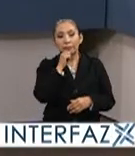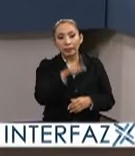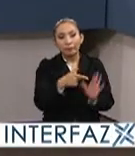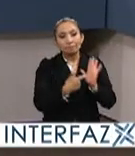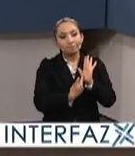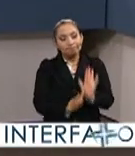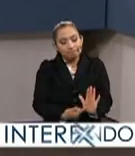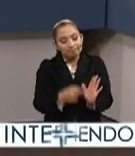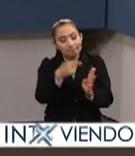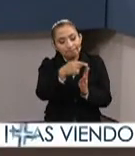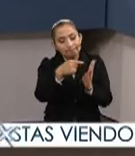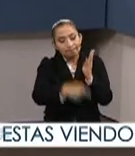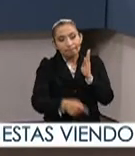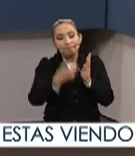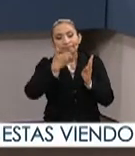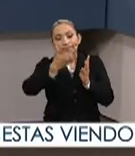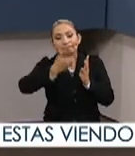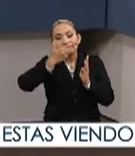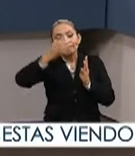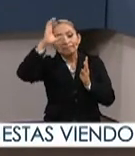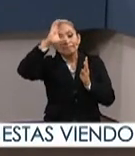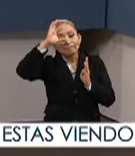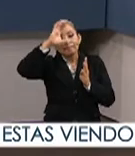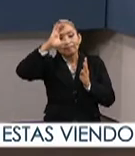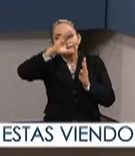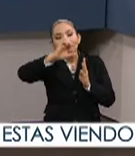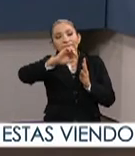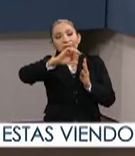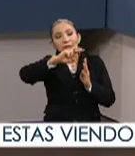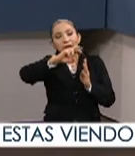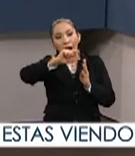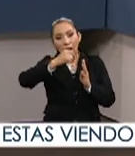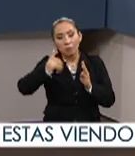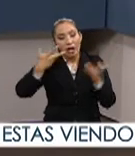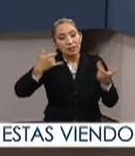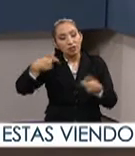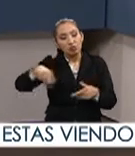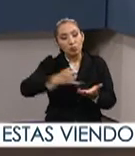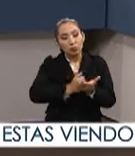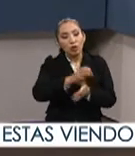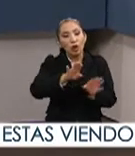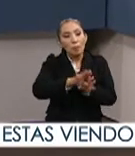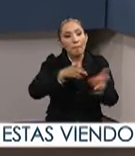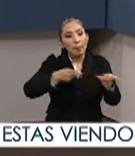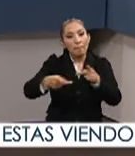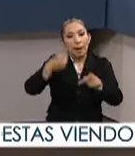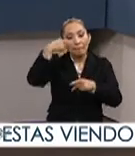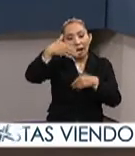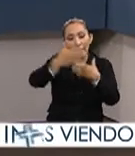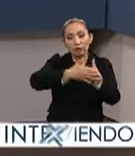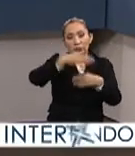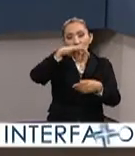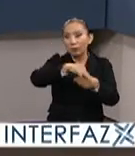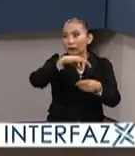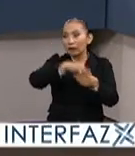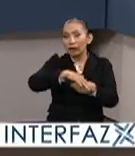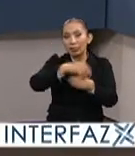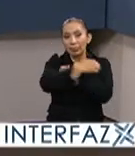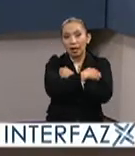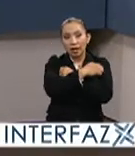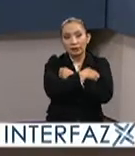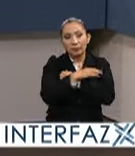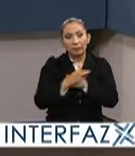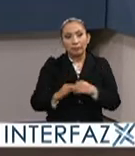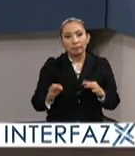presentando esta cultura cívica de cómo no solo ejercer su voto, sino cómo prepararse para esta elección. Finalmente una educación